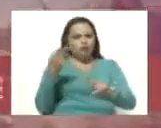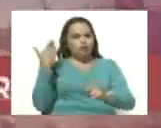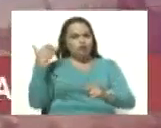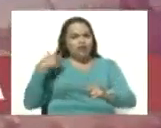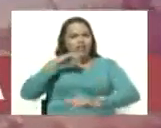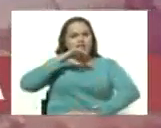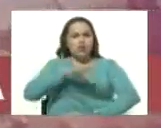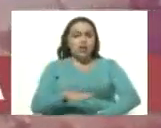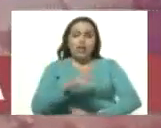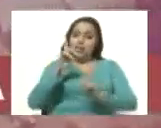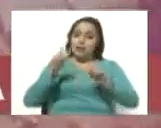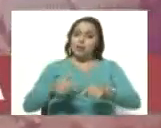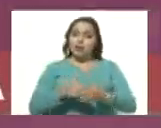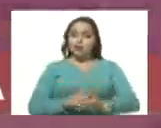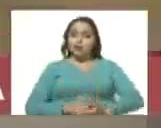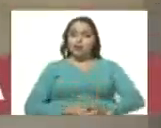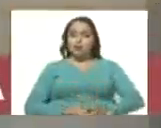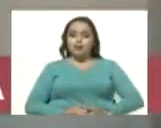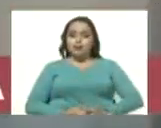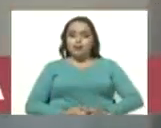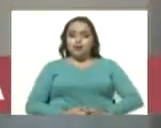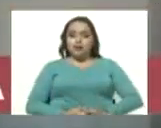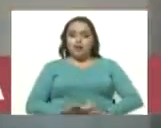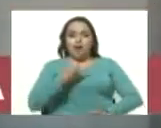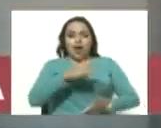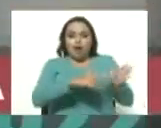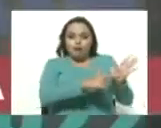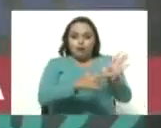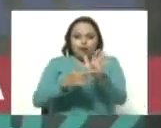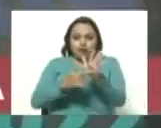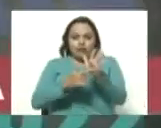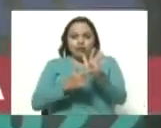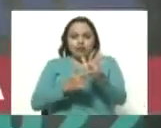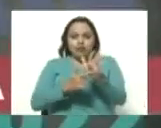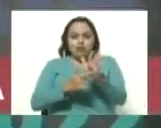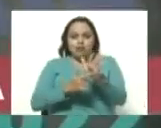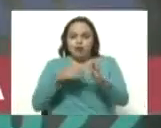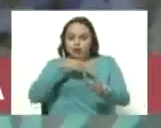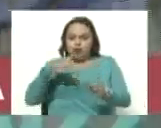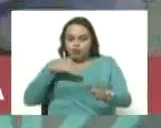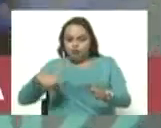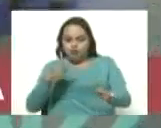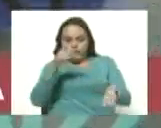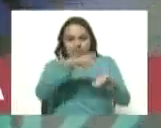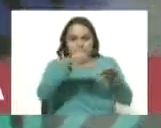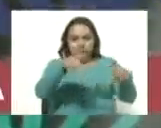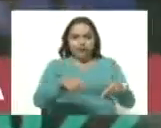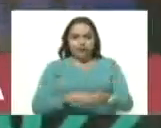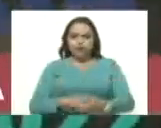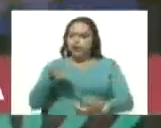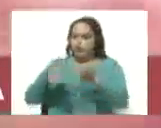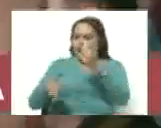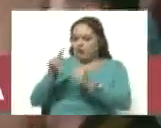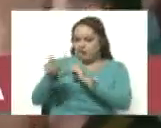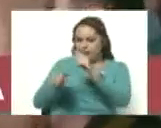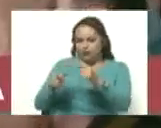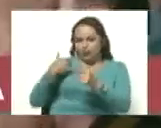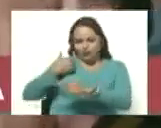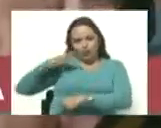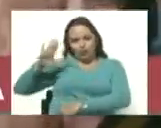también pusieron lo suyo para que nosotros llegáramos hasta que la última pregunta se lo prometo a última pregunta